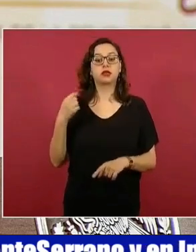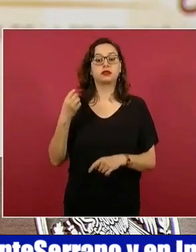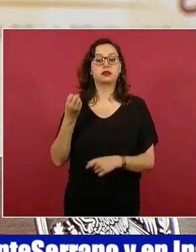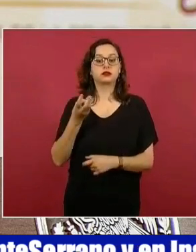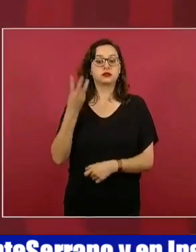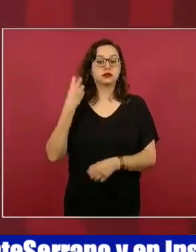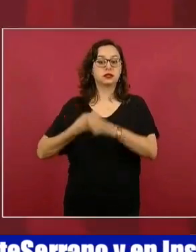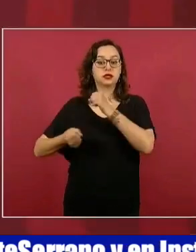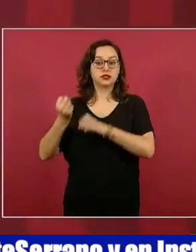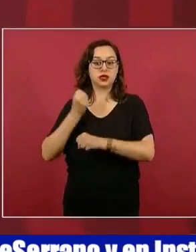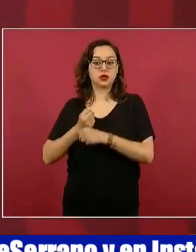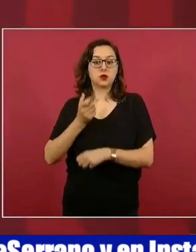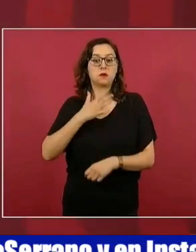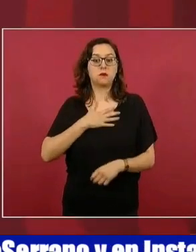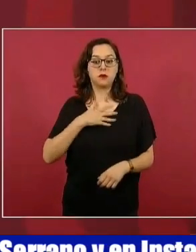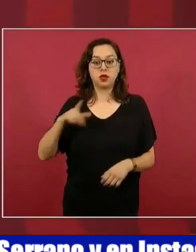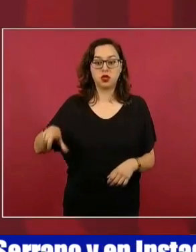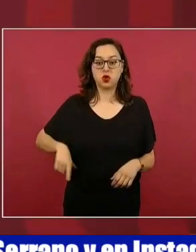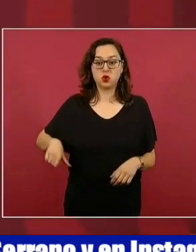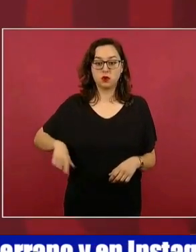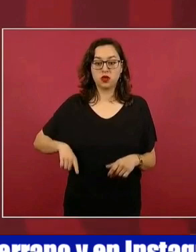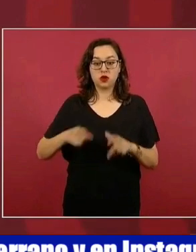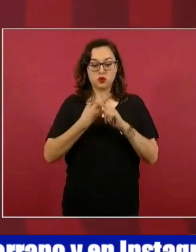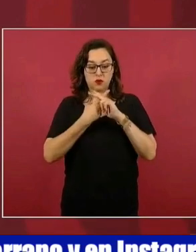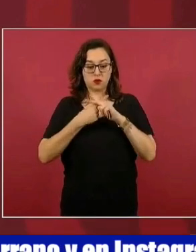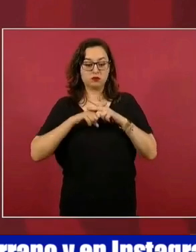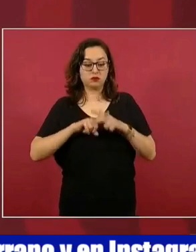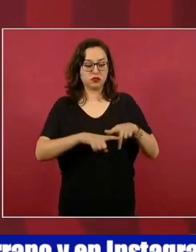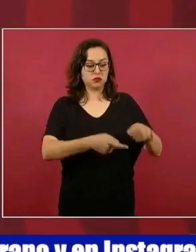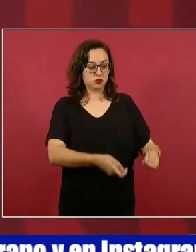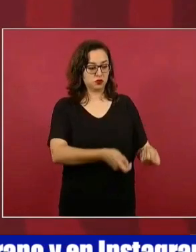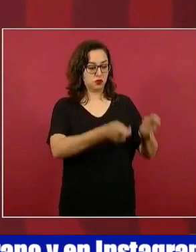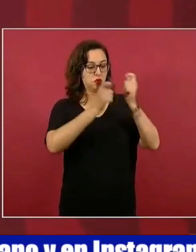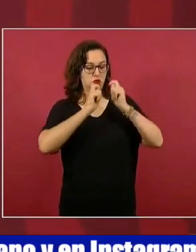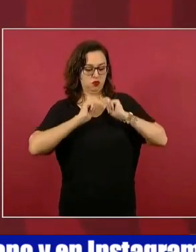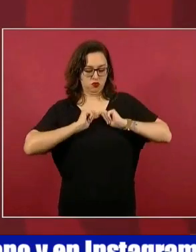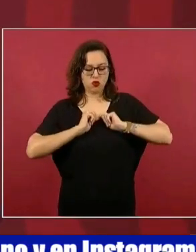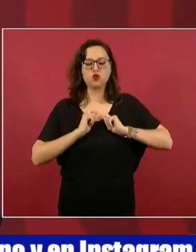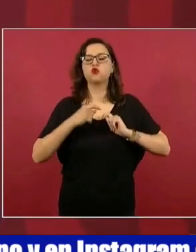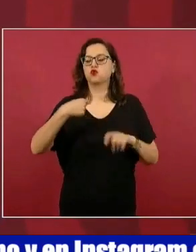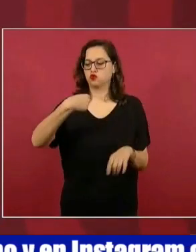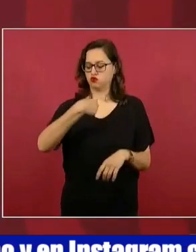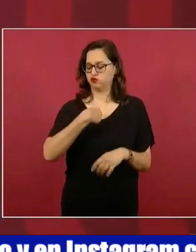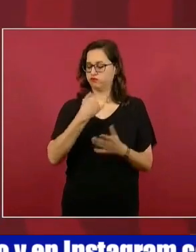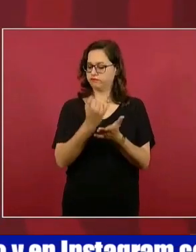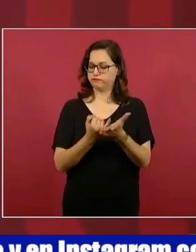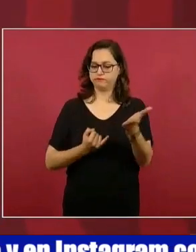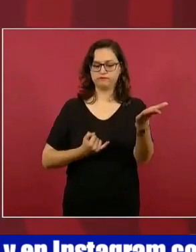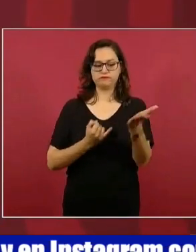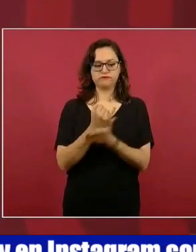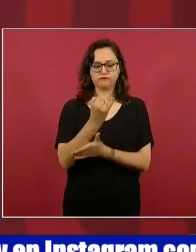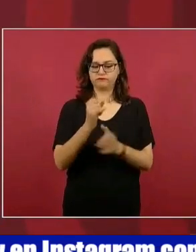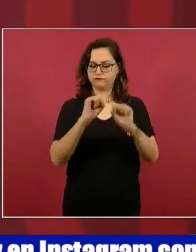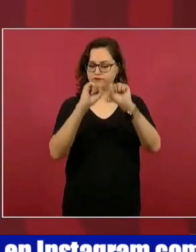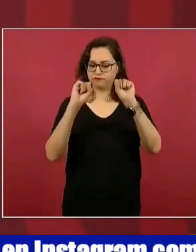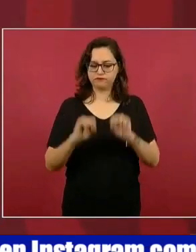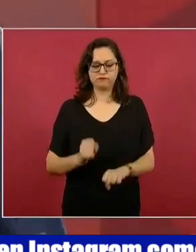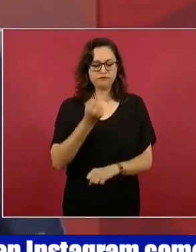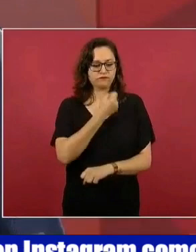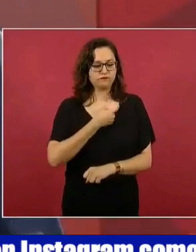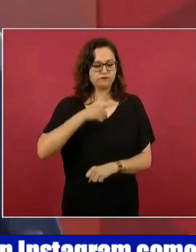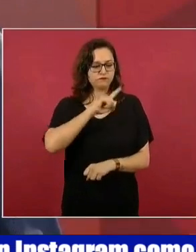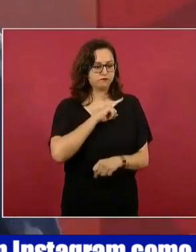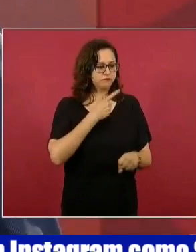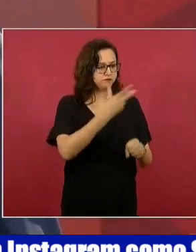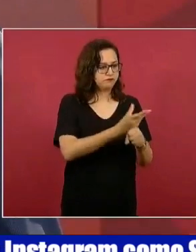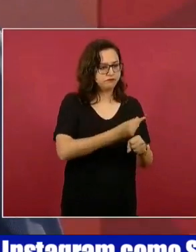todo o a todos los que se dejan. Dice, miren, tal vez porque a mí me tocó viajar en tren, como a muchos otros veteranos.